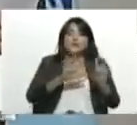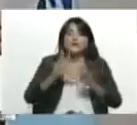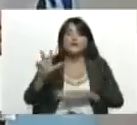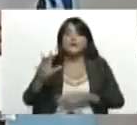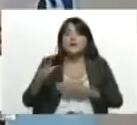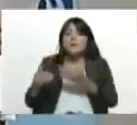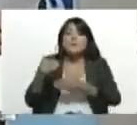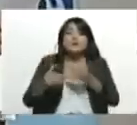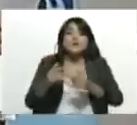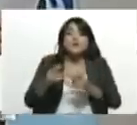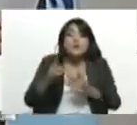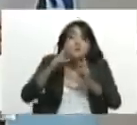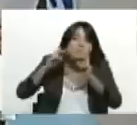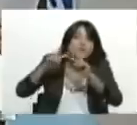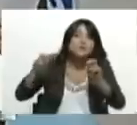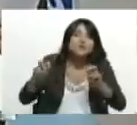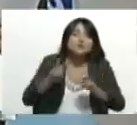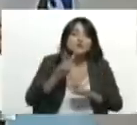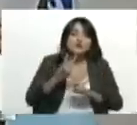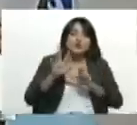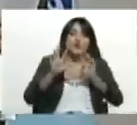sesenta y ocho